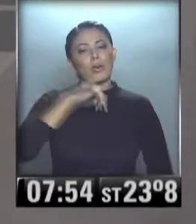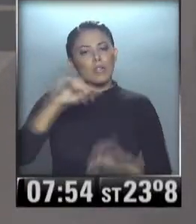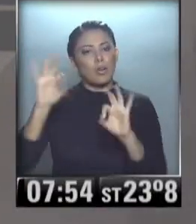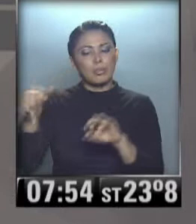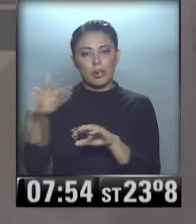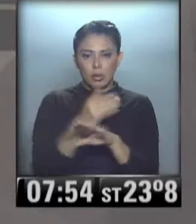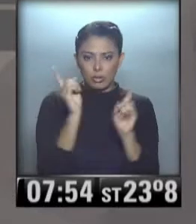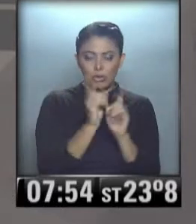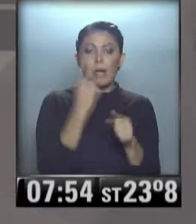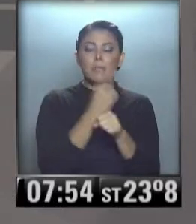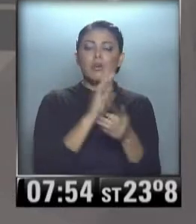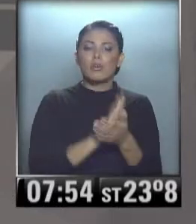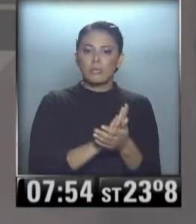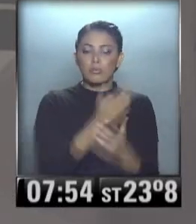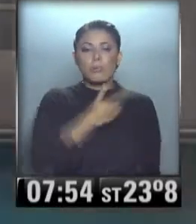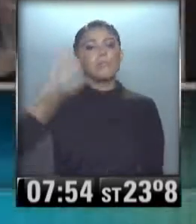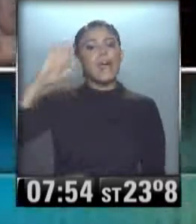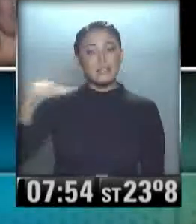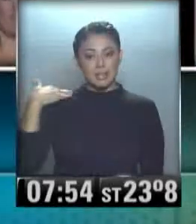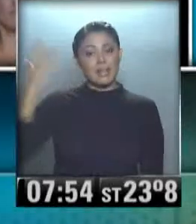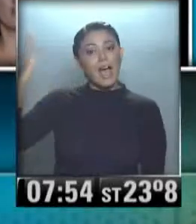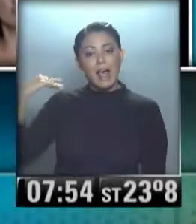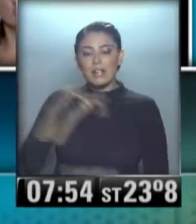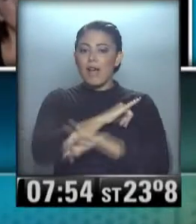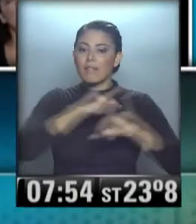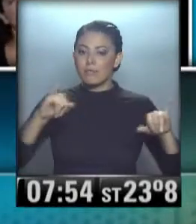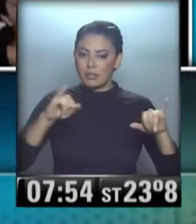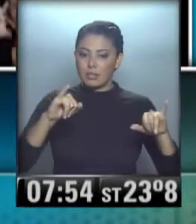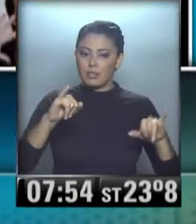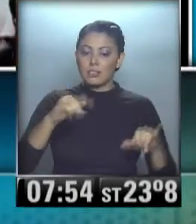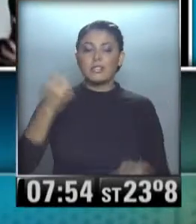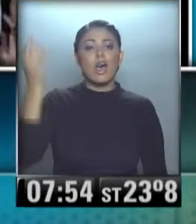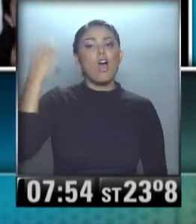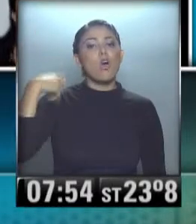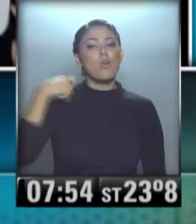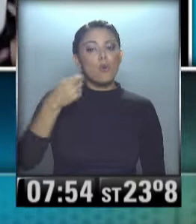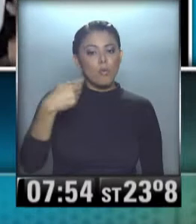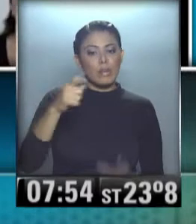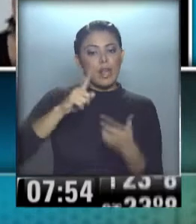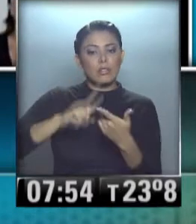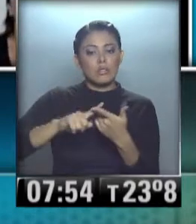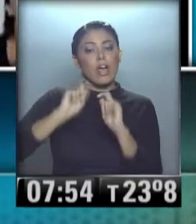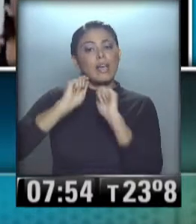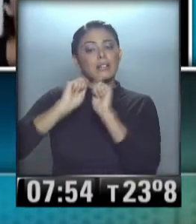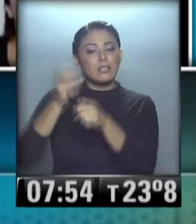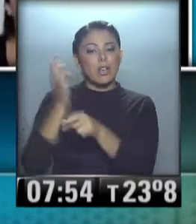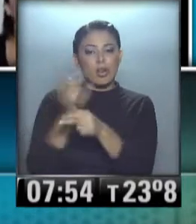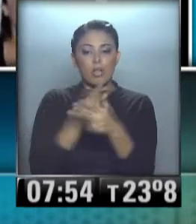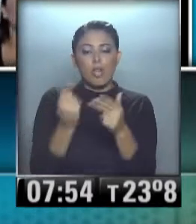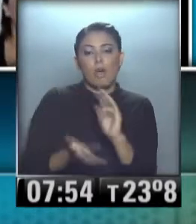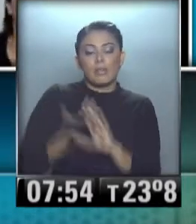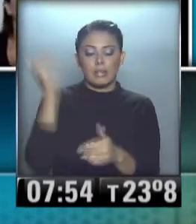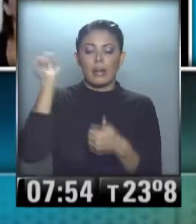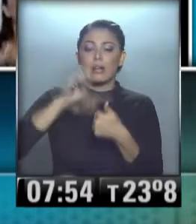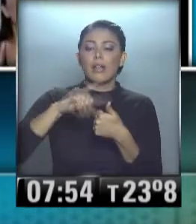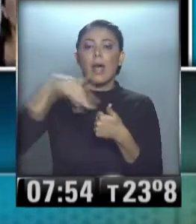tiene que ver con el anuncio hecho por la presidenta en el día de ayer, el aumento a las jubilaciones y la asignación escolar. Los haberes jubilatorios van a aumentar en